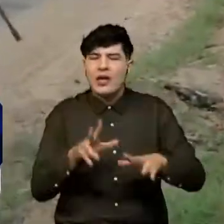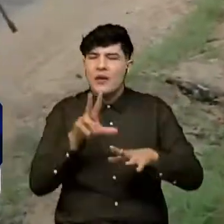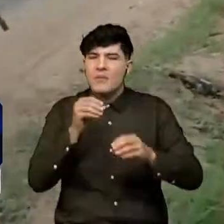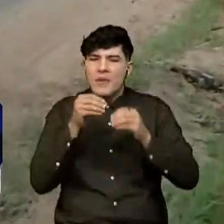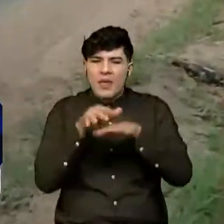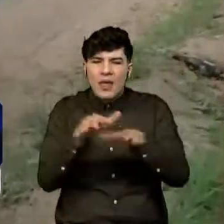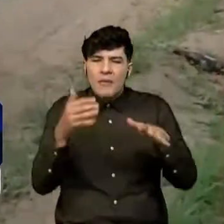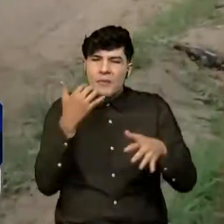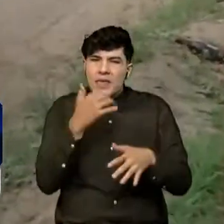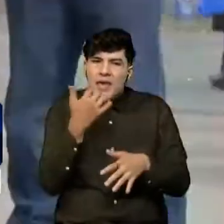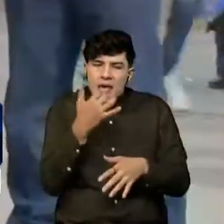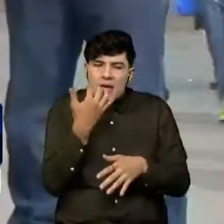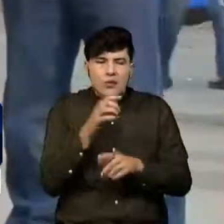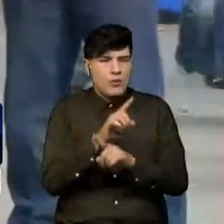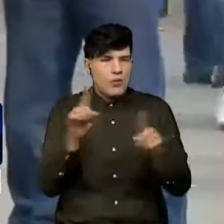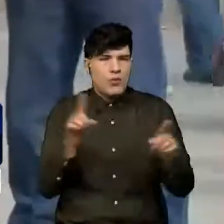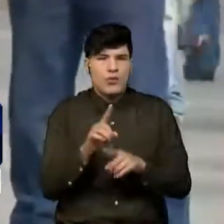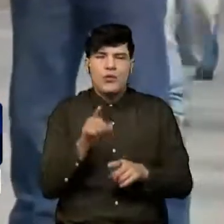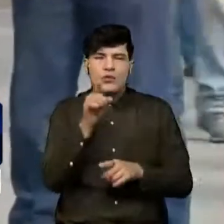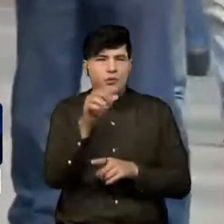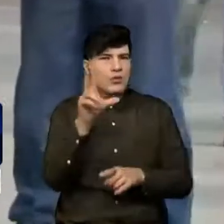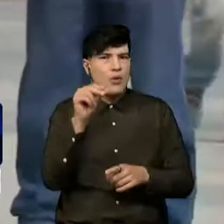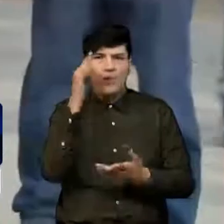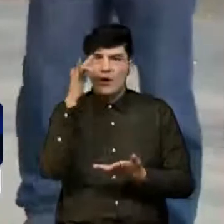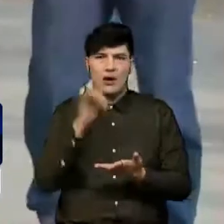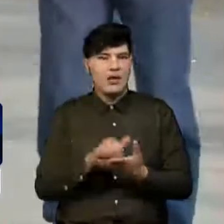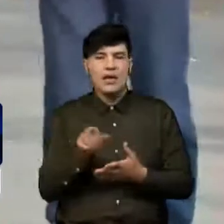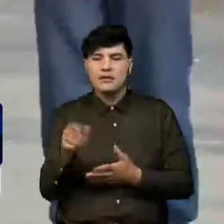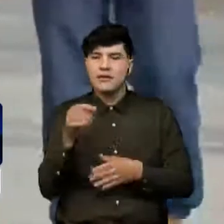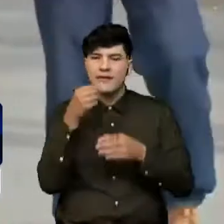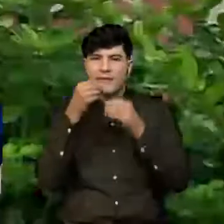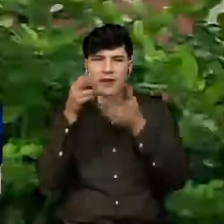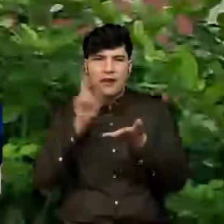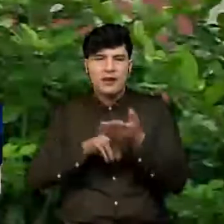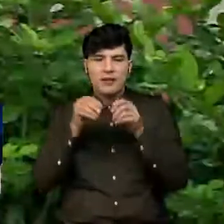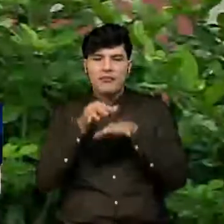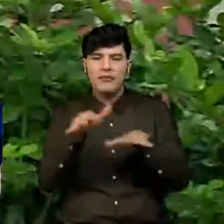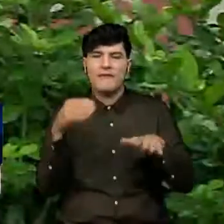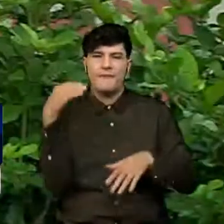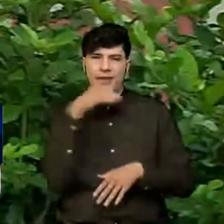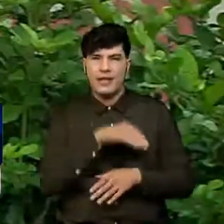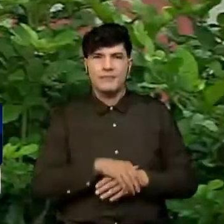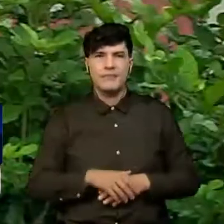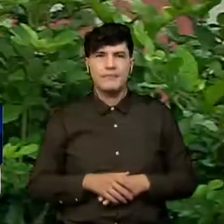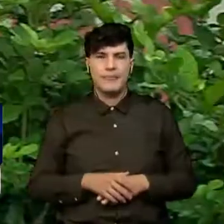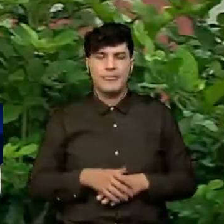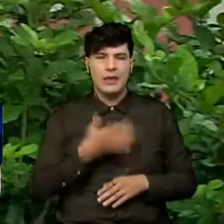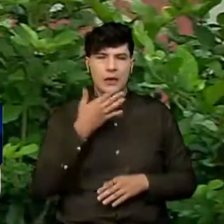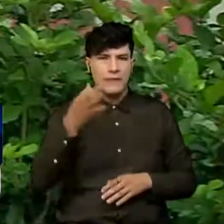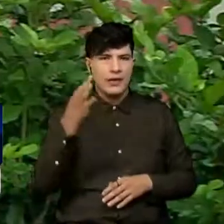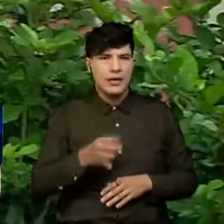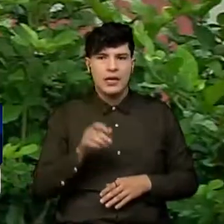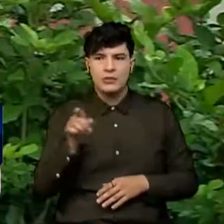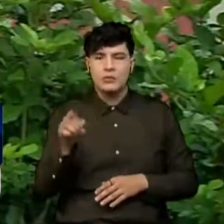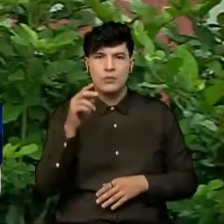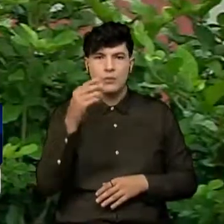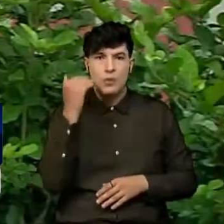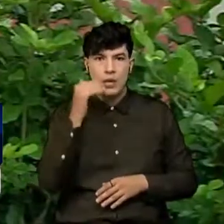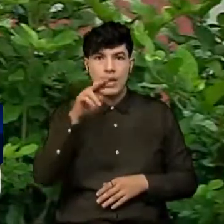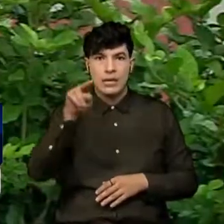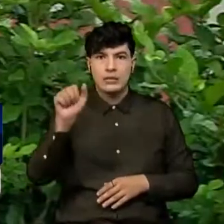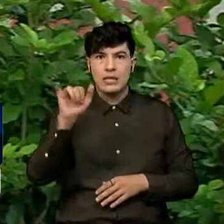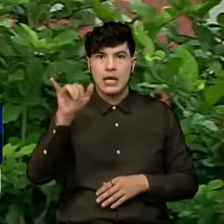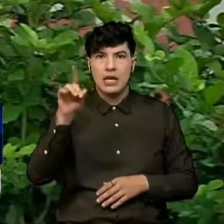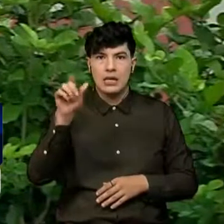autoridades ya están por establecer quién estaría tras ese mensaje erróneo de un grupo delincuencial lo cierto es que haidar de año lemus